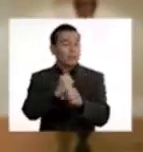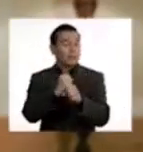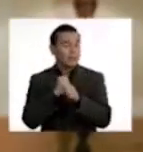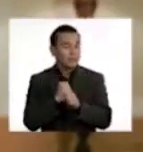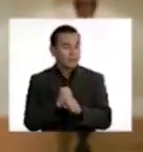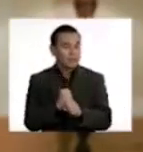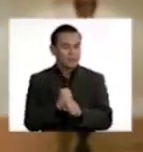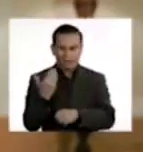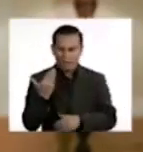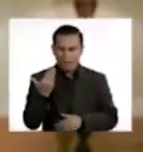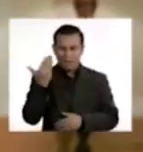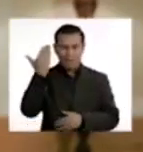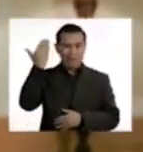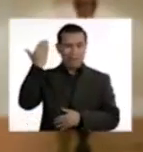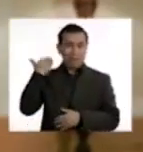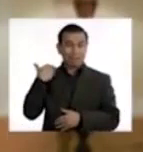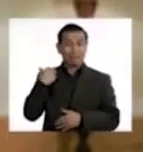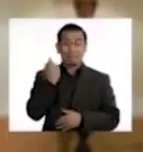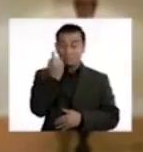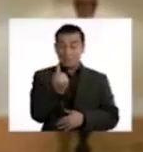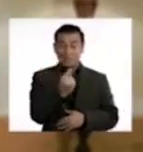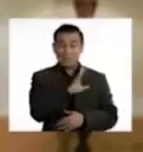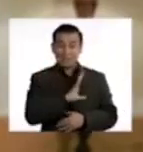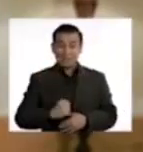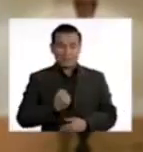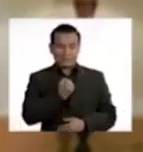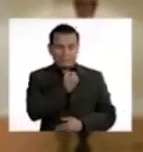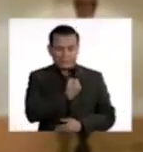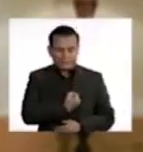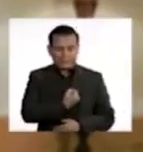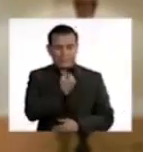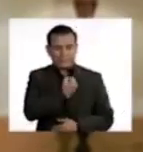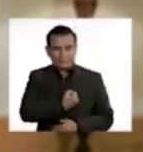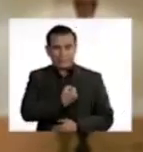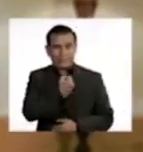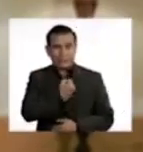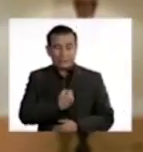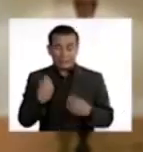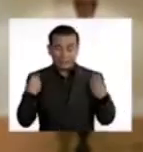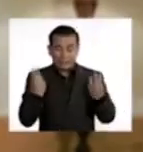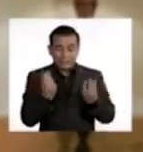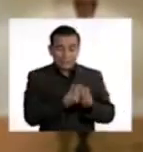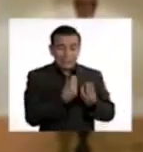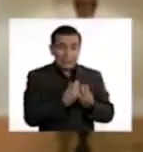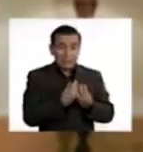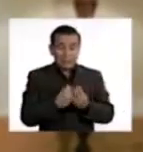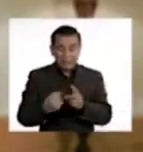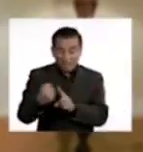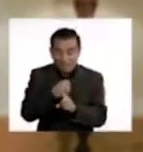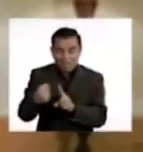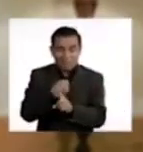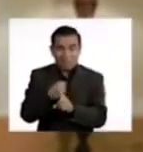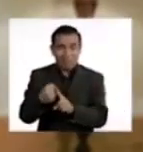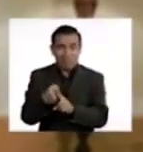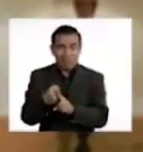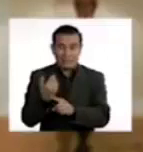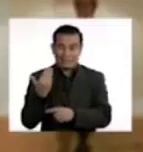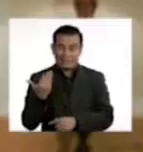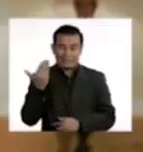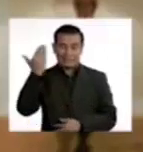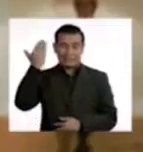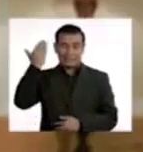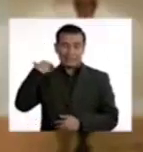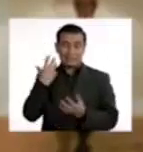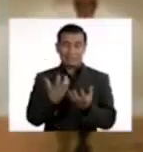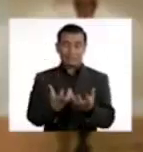contrarias y que los pandilleros se les pega la gana de hacerles daño sin importar que la persona es inocente